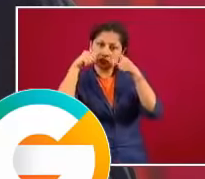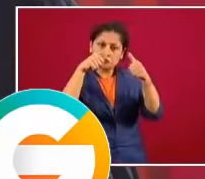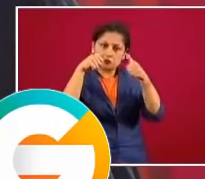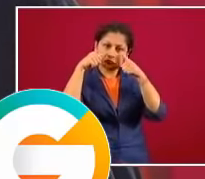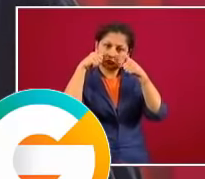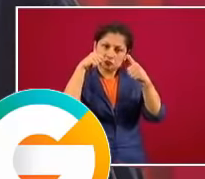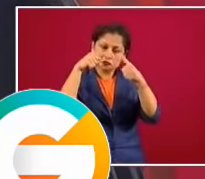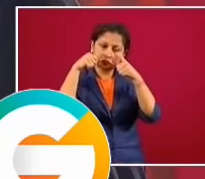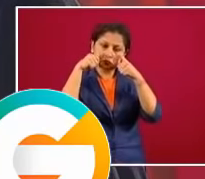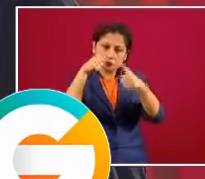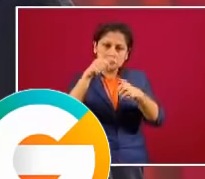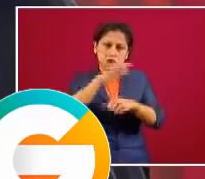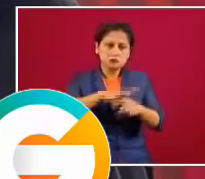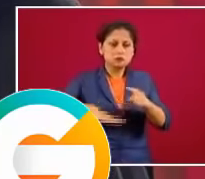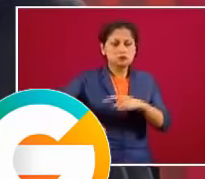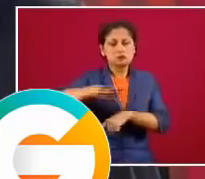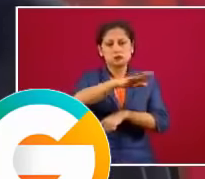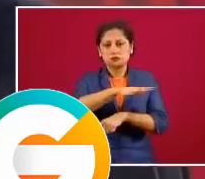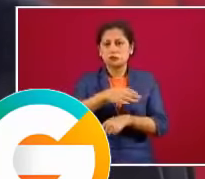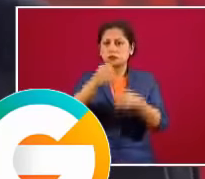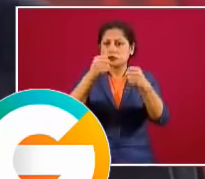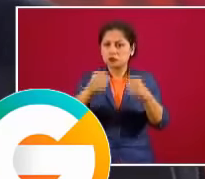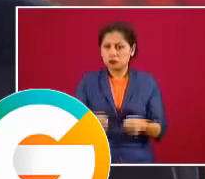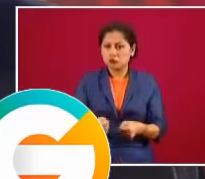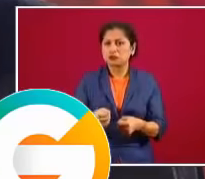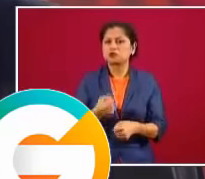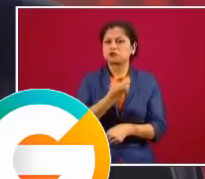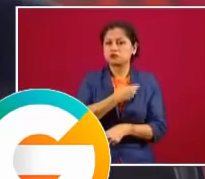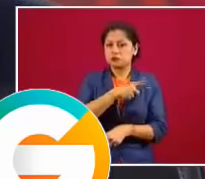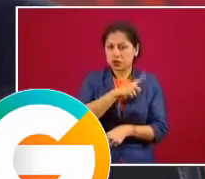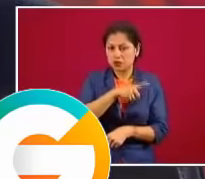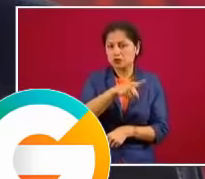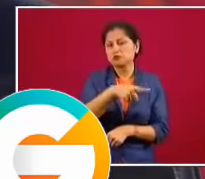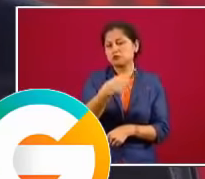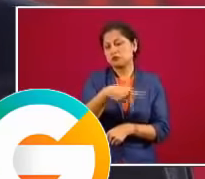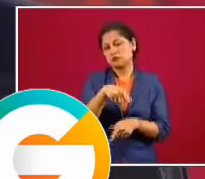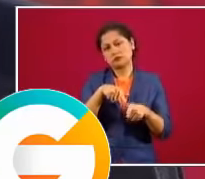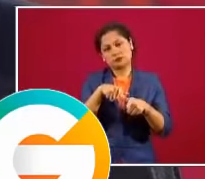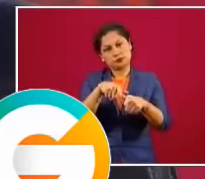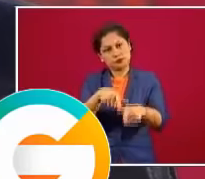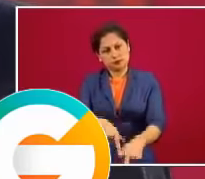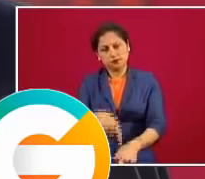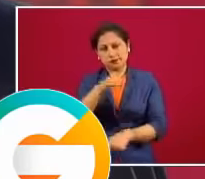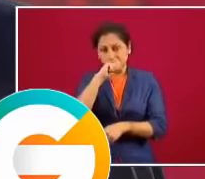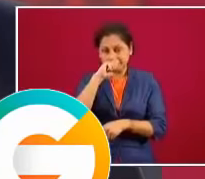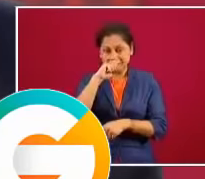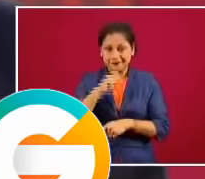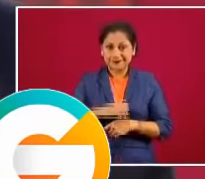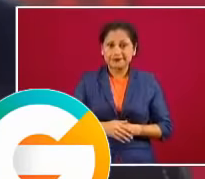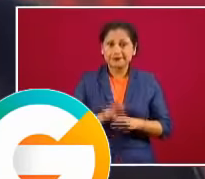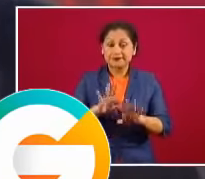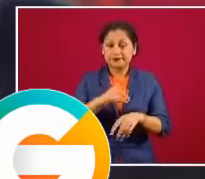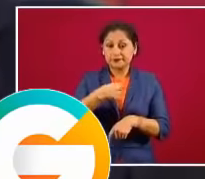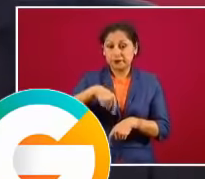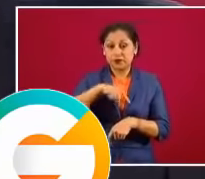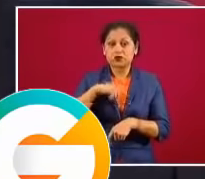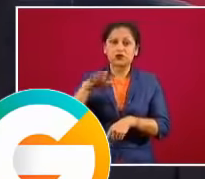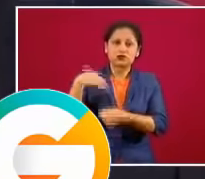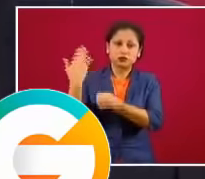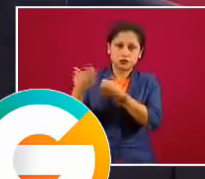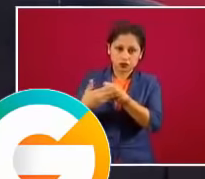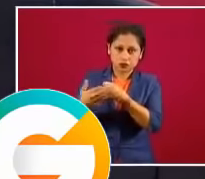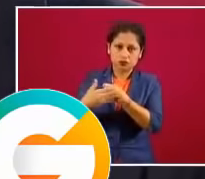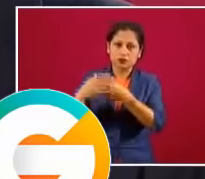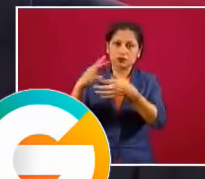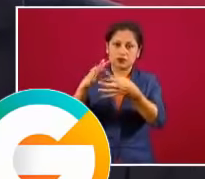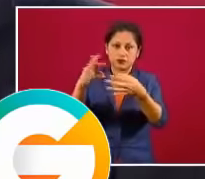mejor el servicio médico. De eso vamos a hablar también adelante, cómo estamos invirtiendo ahora